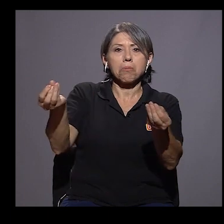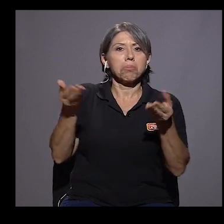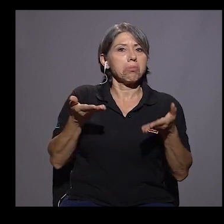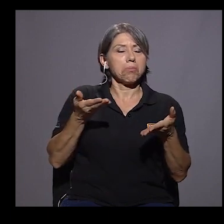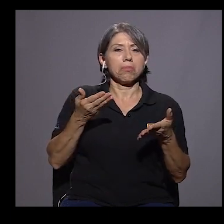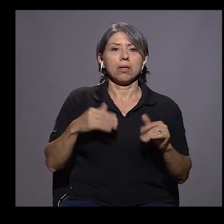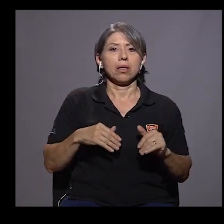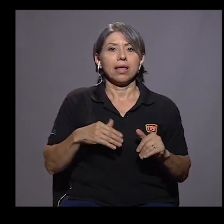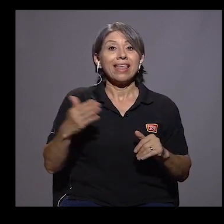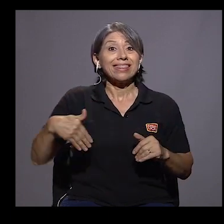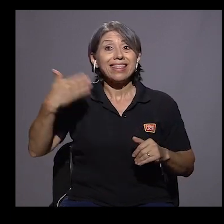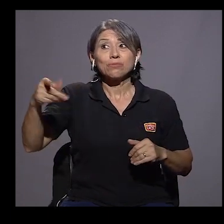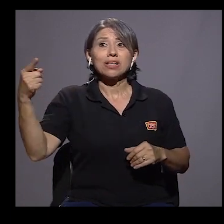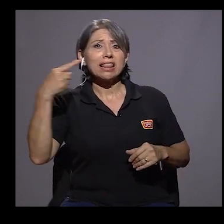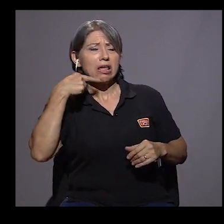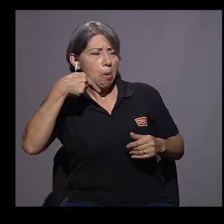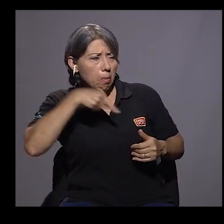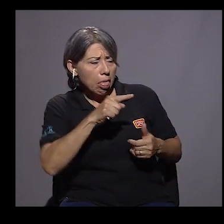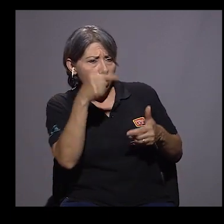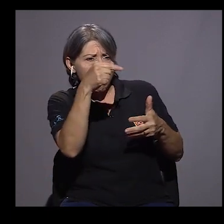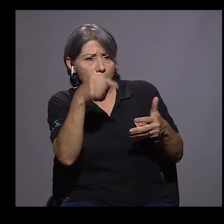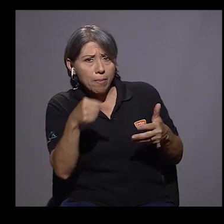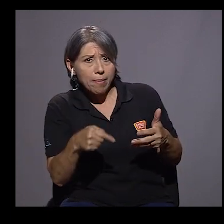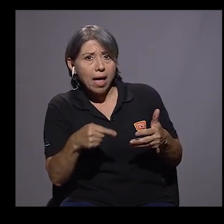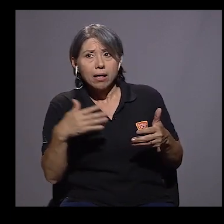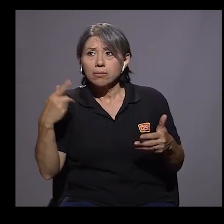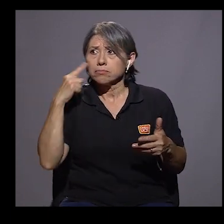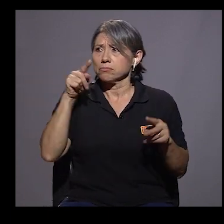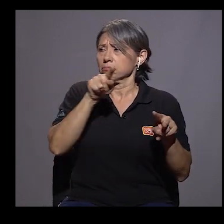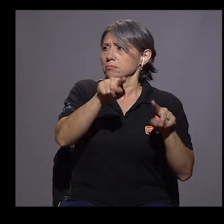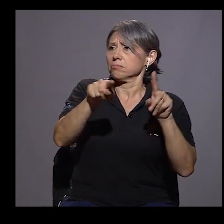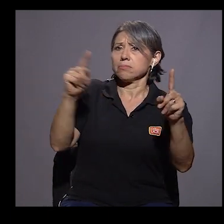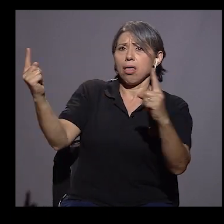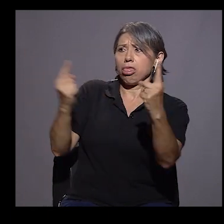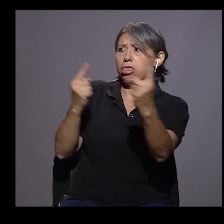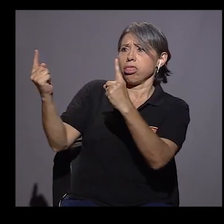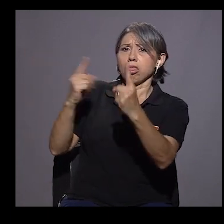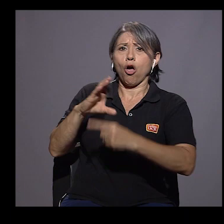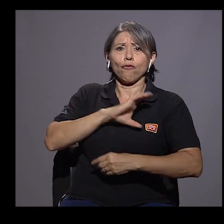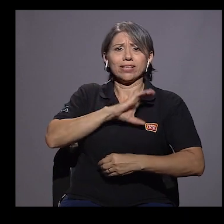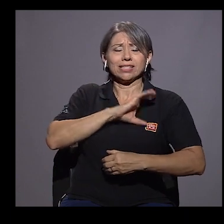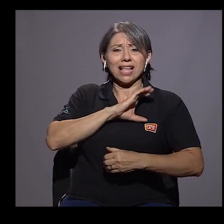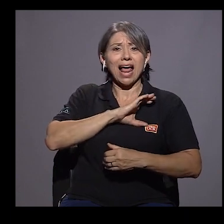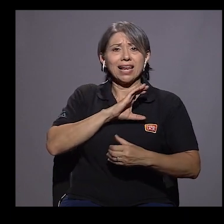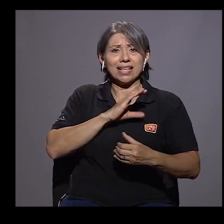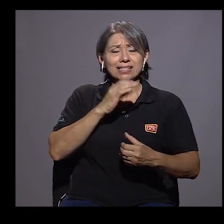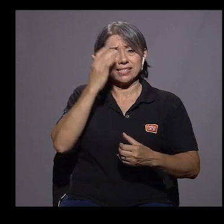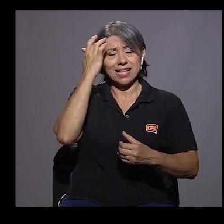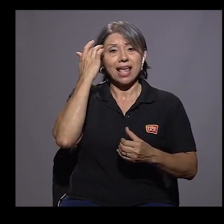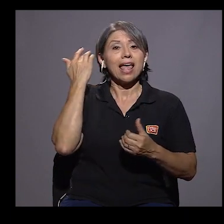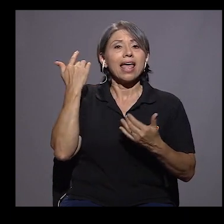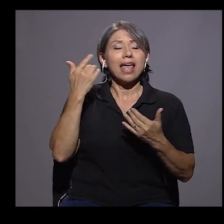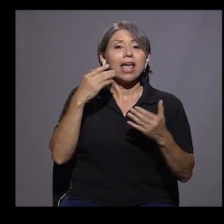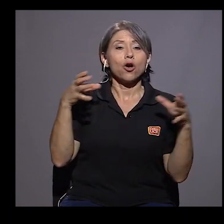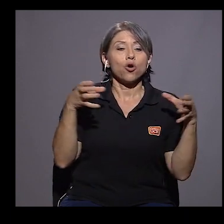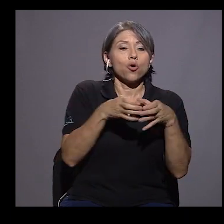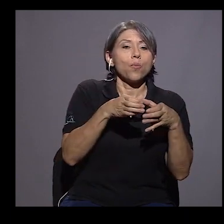parte. A continuación, sus amenazas se materializaron por los oficiales de fuerza pública,